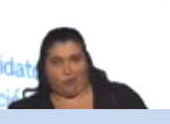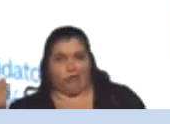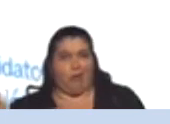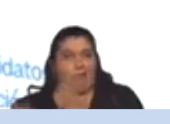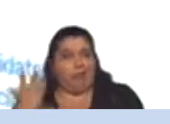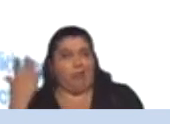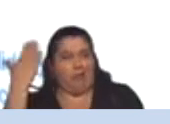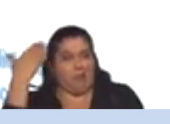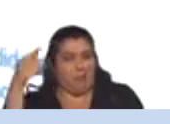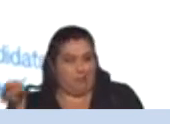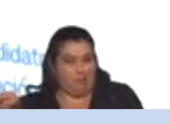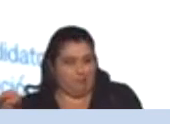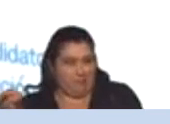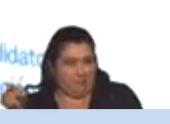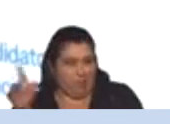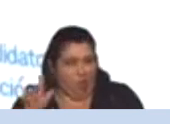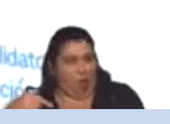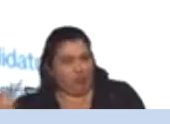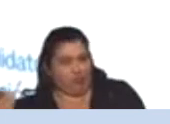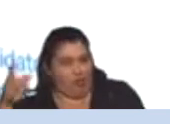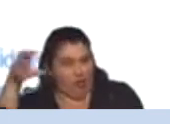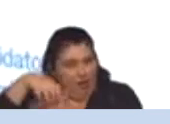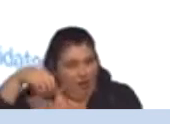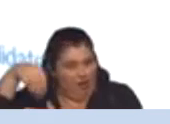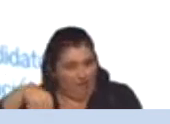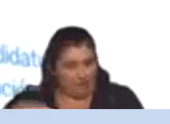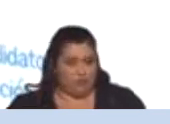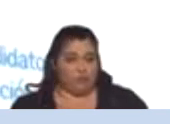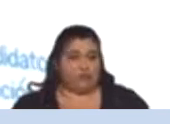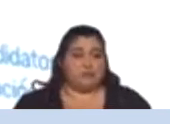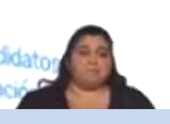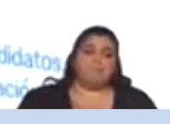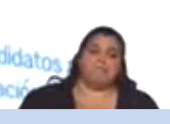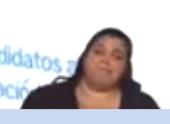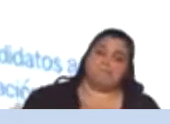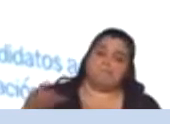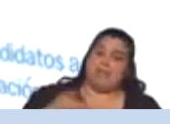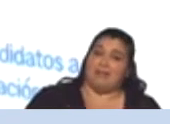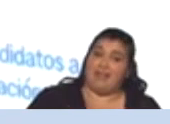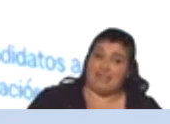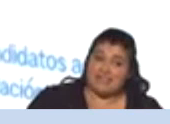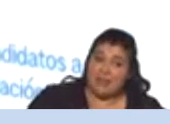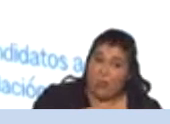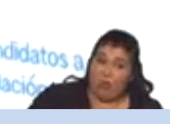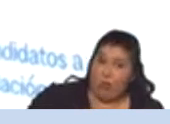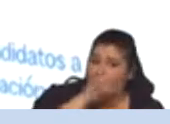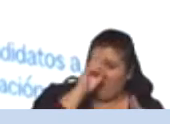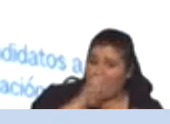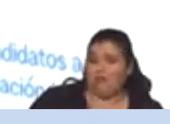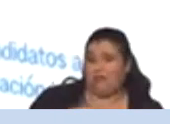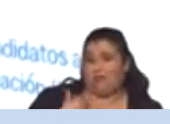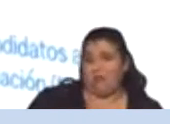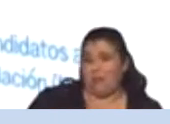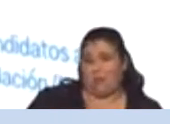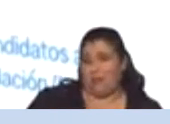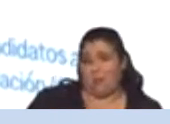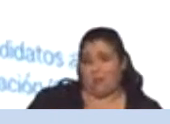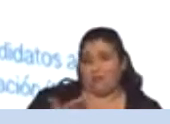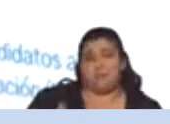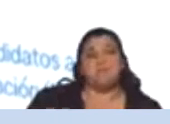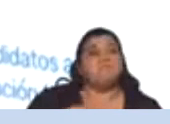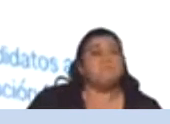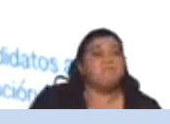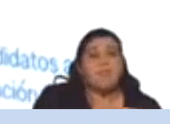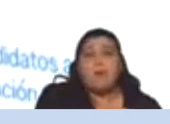me parece que es importante que estos ámbitos empresariales En definitiva sean respetados y uno escuche también las demandas del